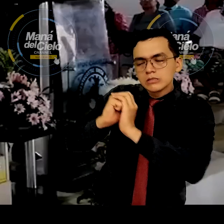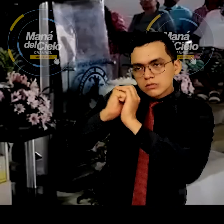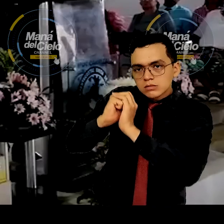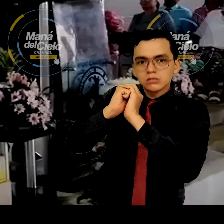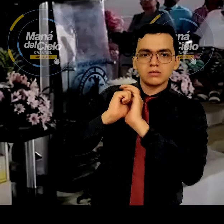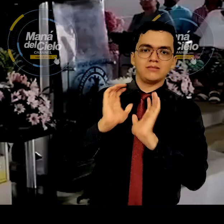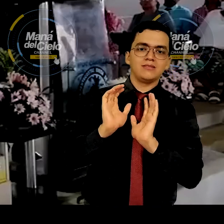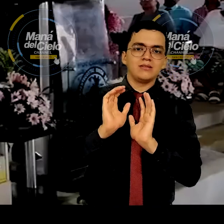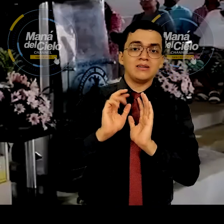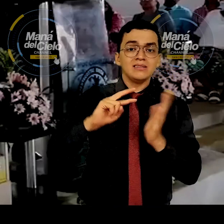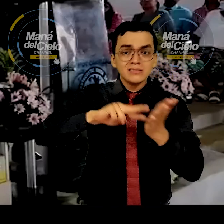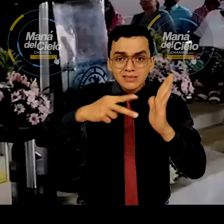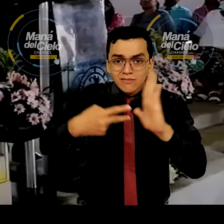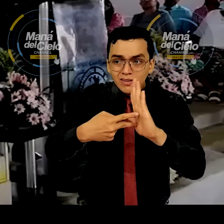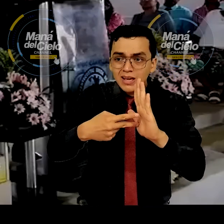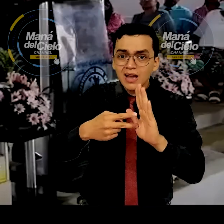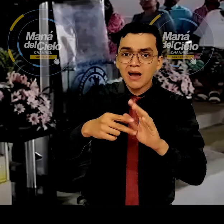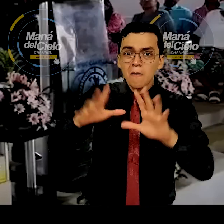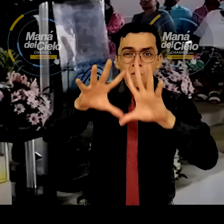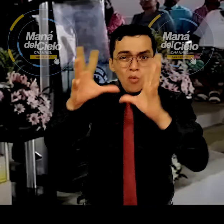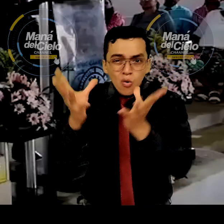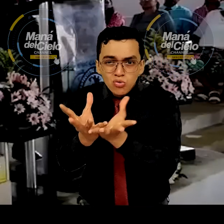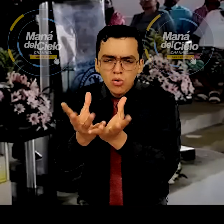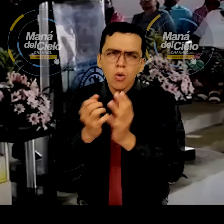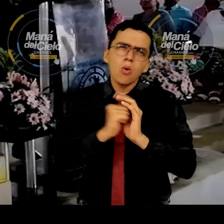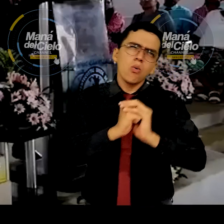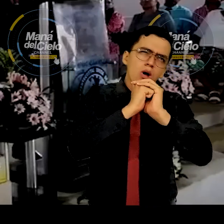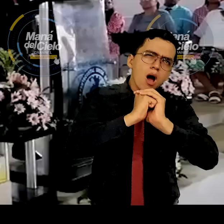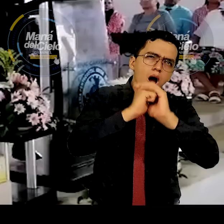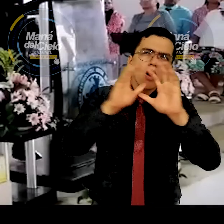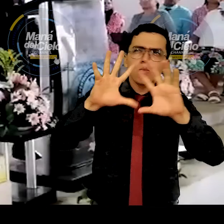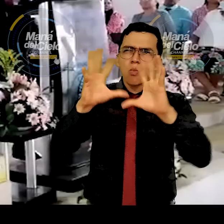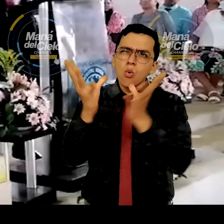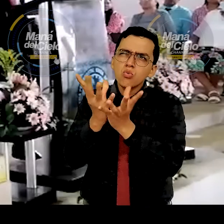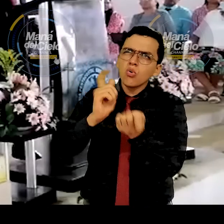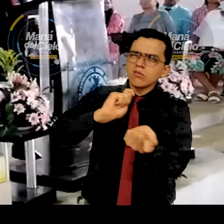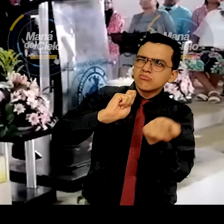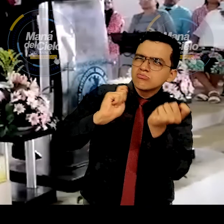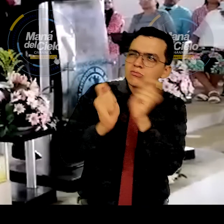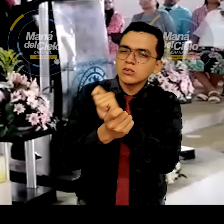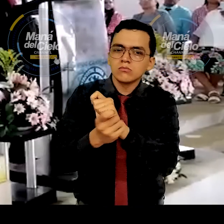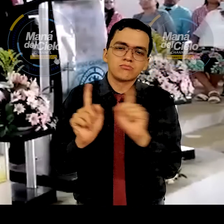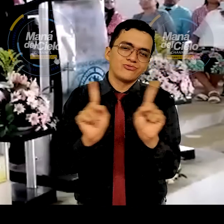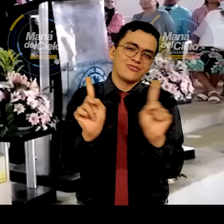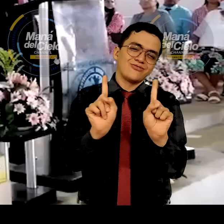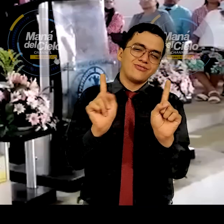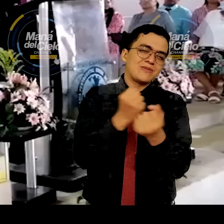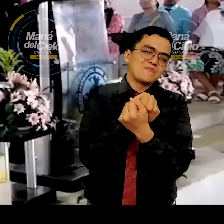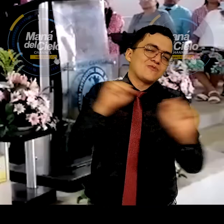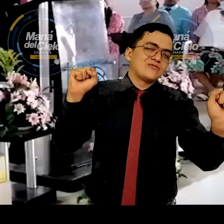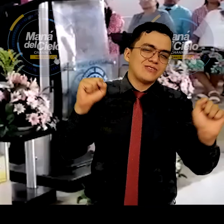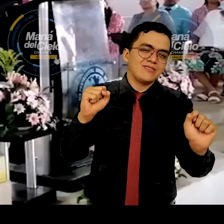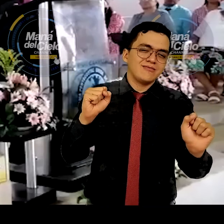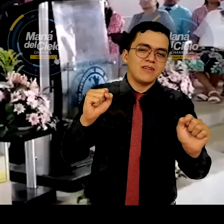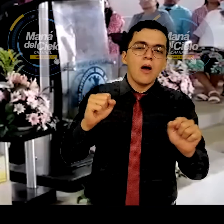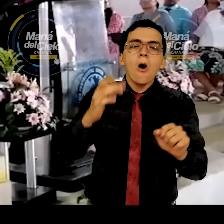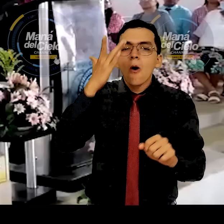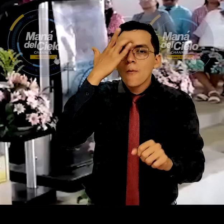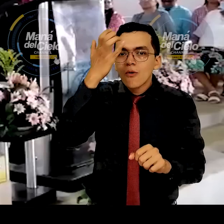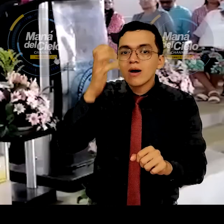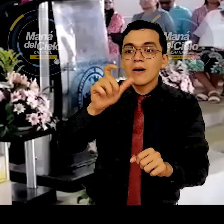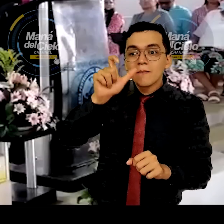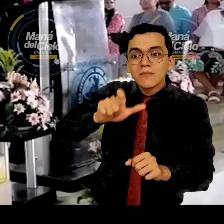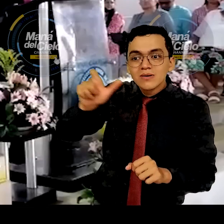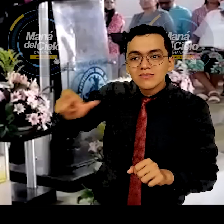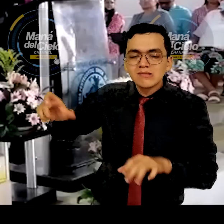cambiar. Aunque usted ore, eso no va a cambiar. El mundo va de, no lo manejan los cristianos, sino los impíos. Así que eso no. Así